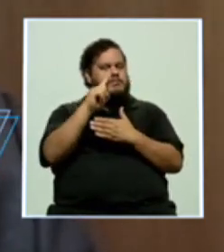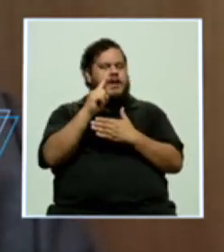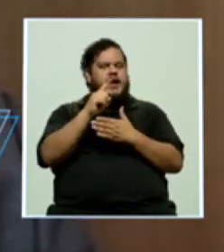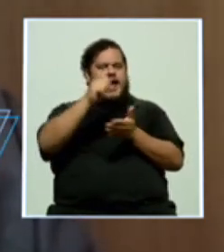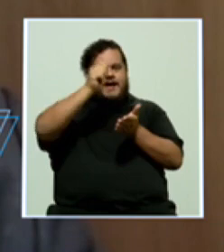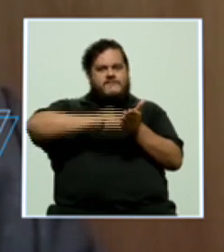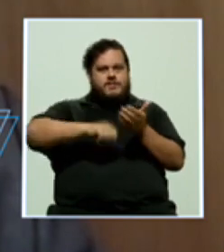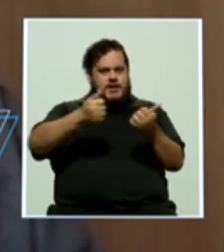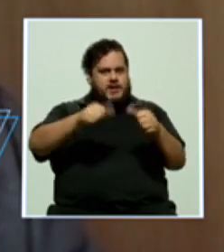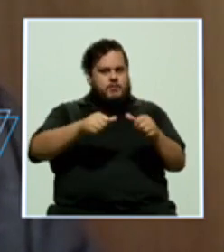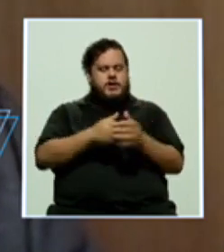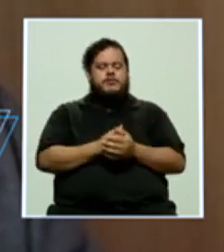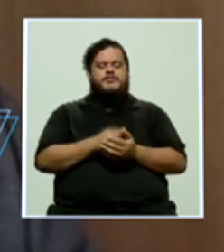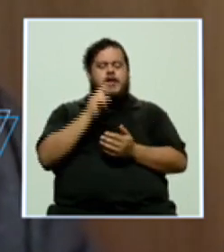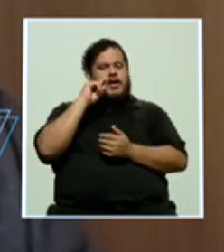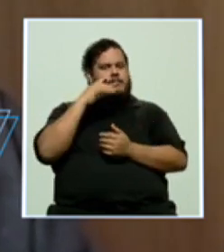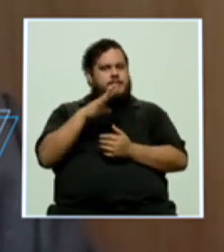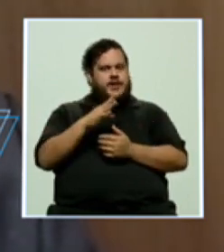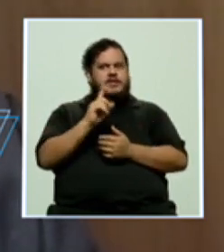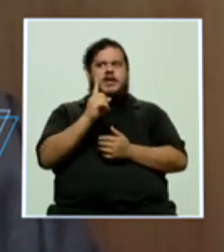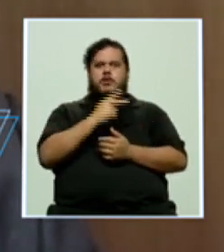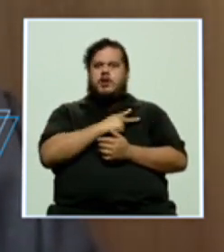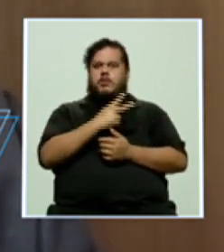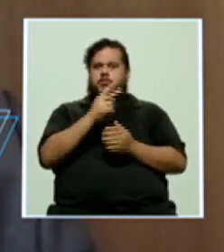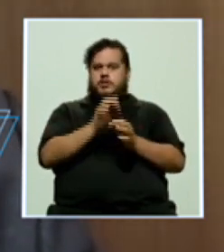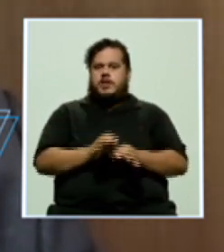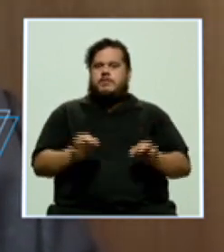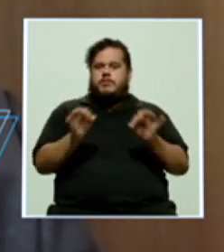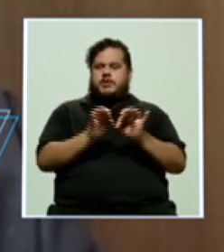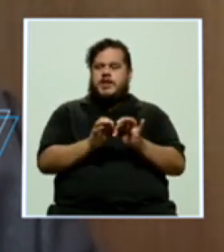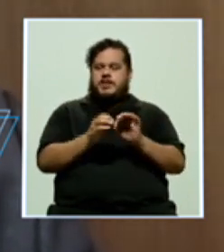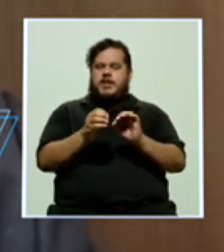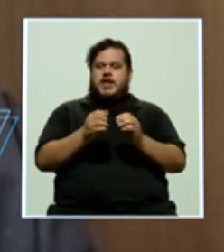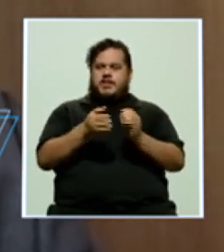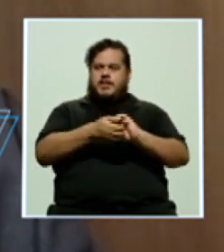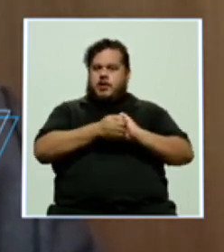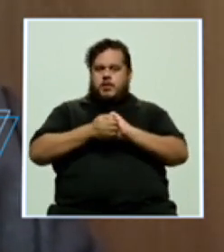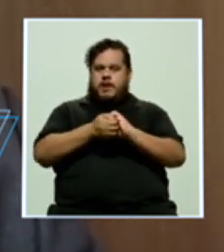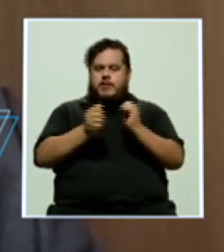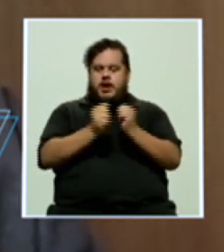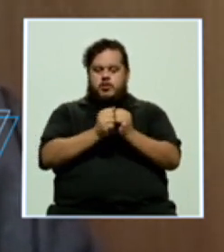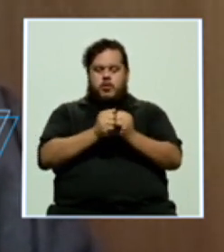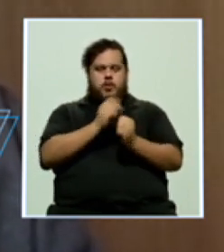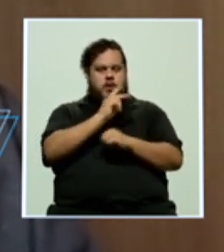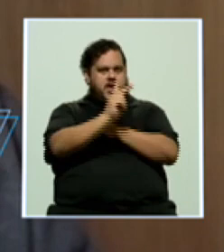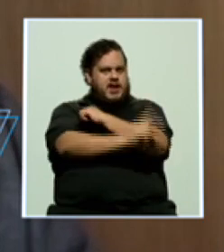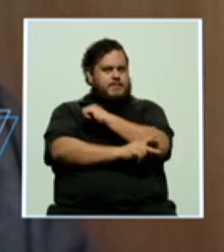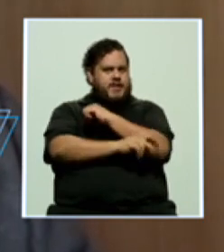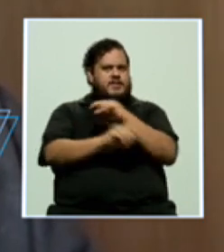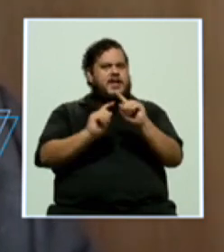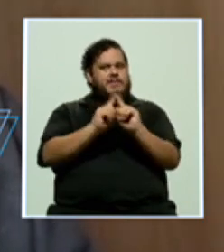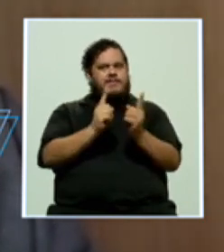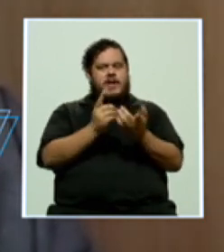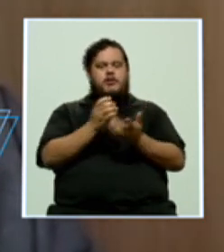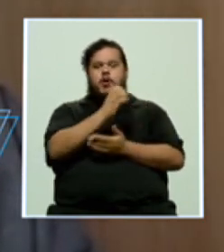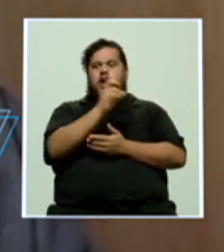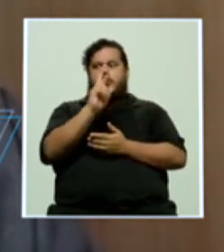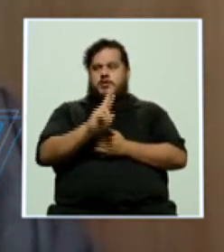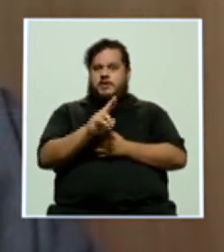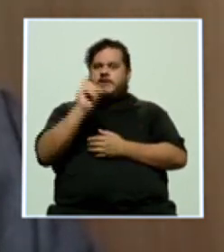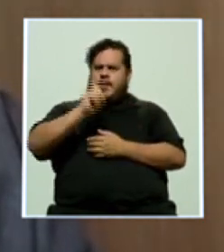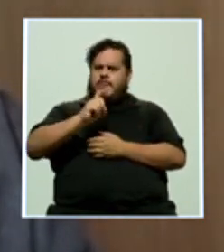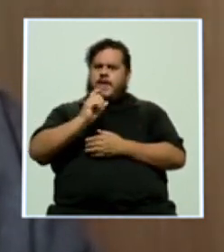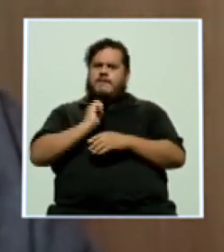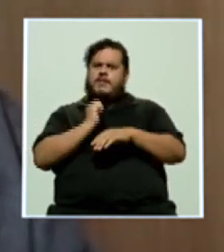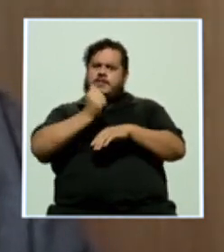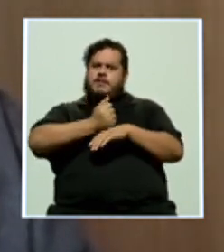el acuerdo. Me parece que hay una voluntad importante de colaborar con el país, pero que le toca a Costa Rica definir cuáles son